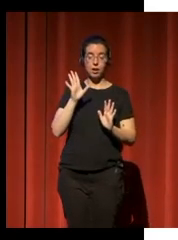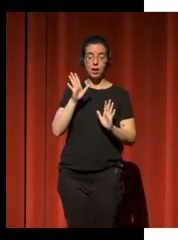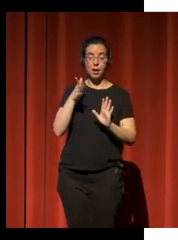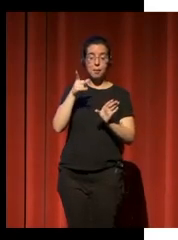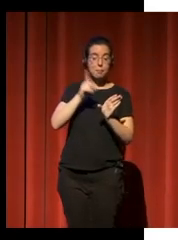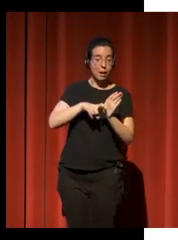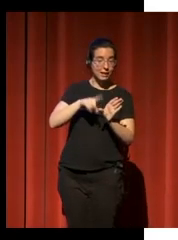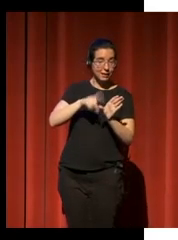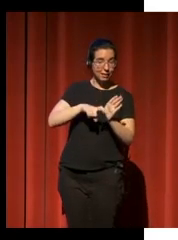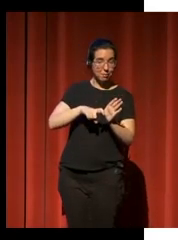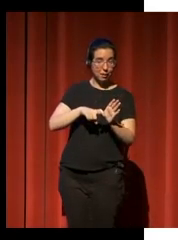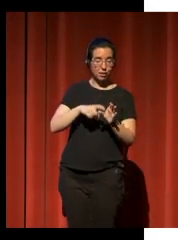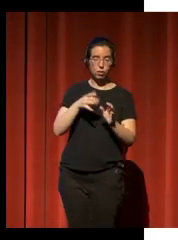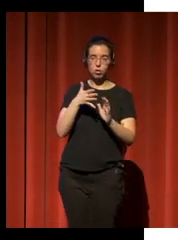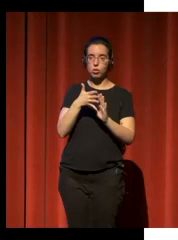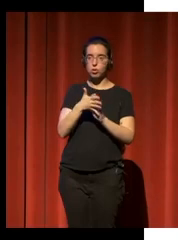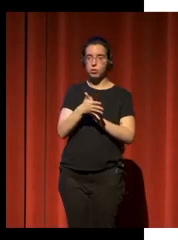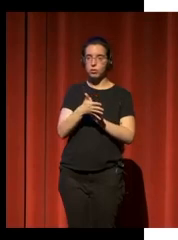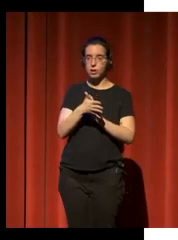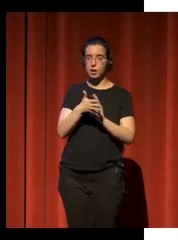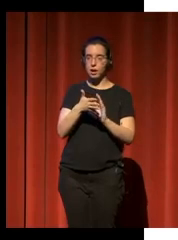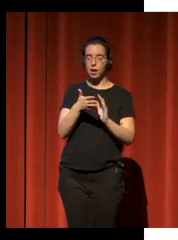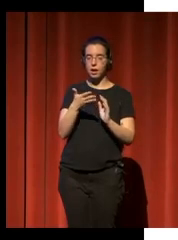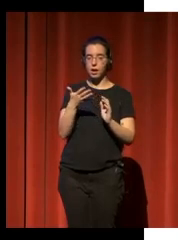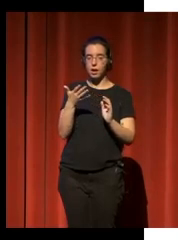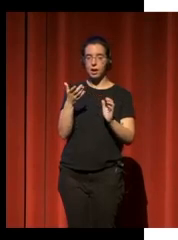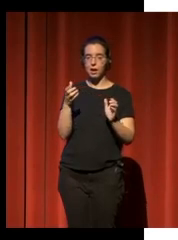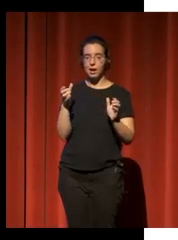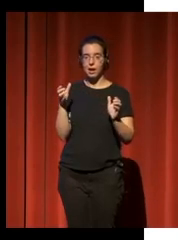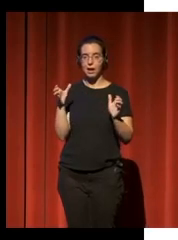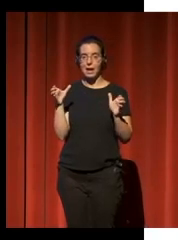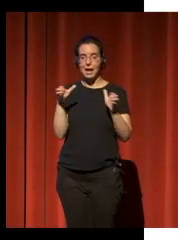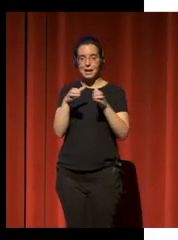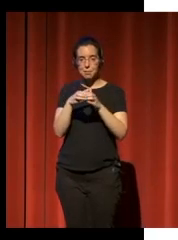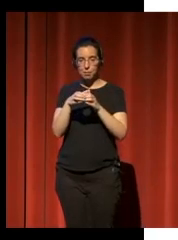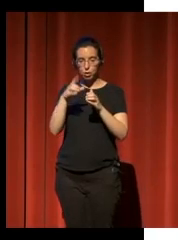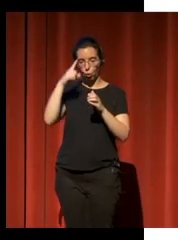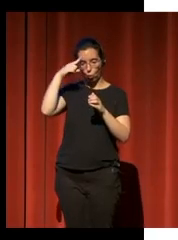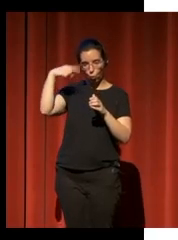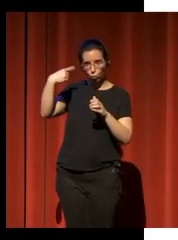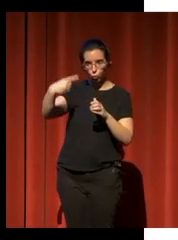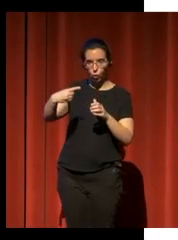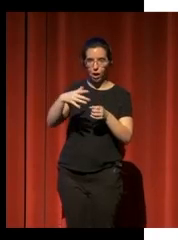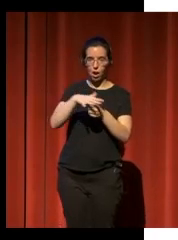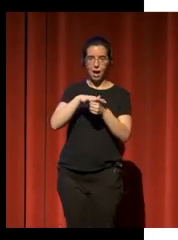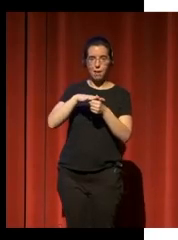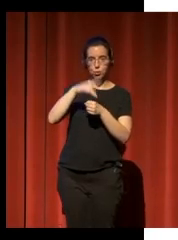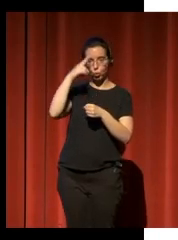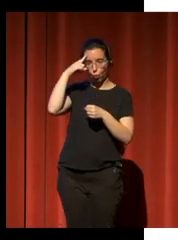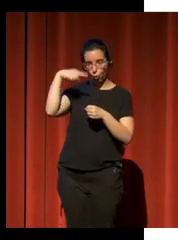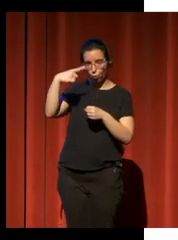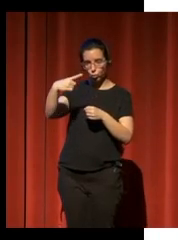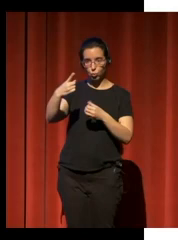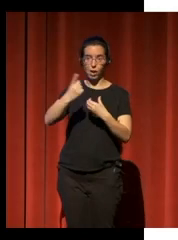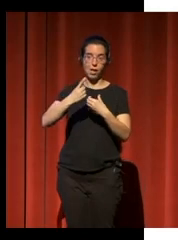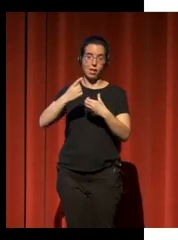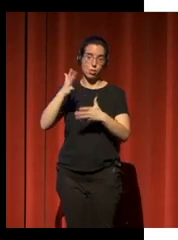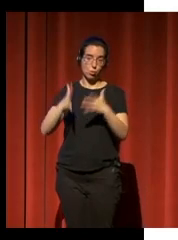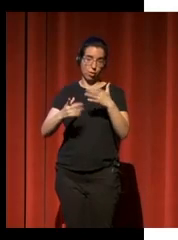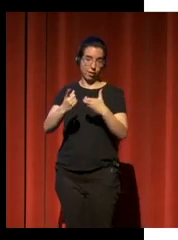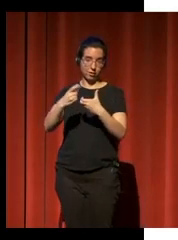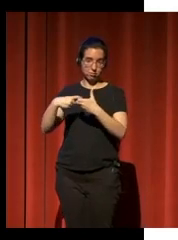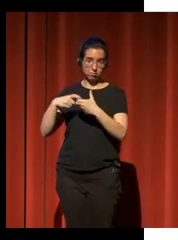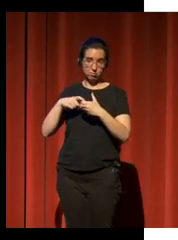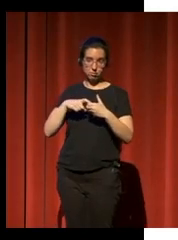partido de una definición de la participación ciudadana en equipamientos culturales o en el ámbito de la de la cultura siguiendo sobre todo el trabajo